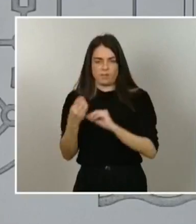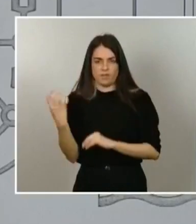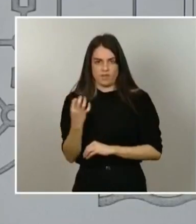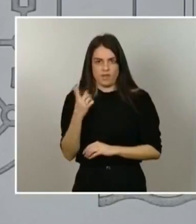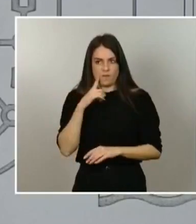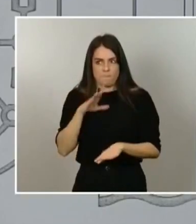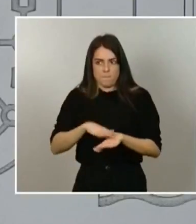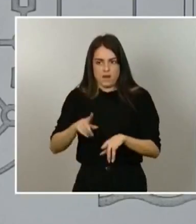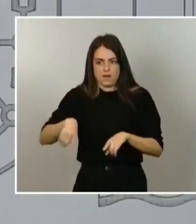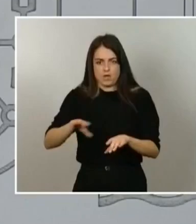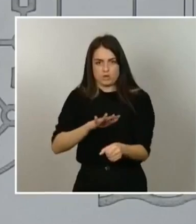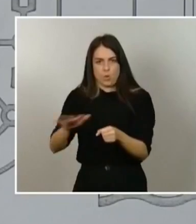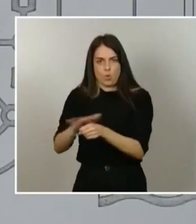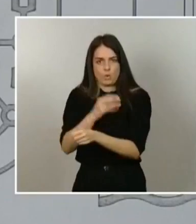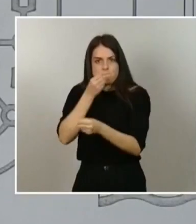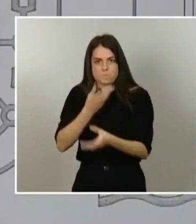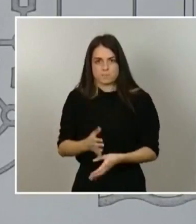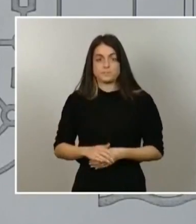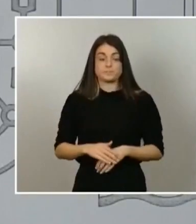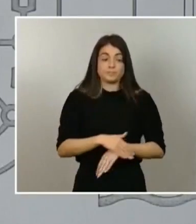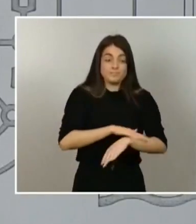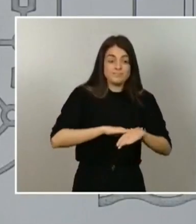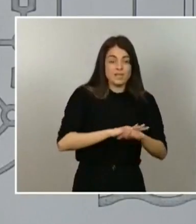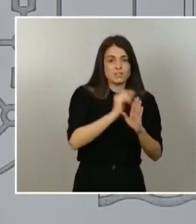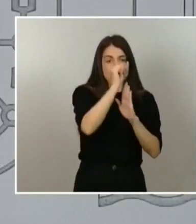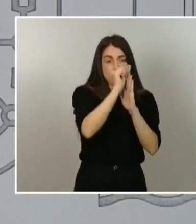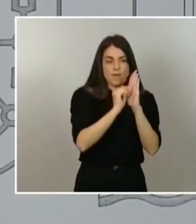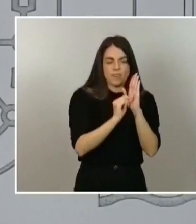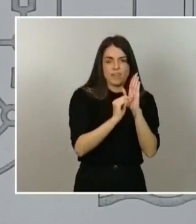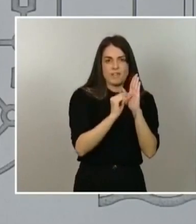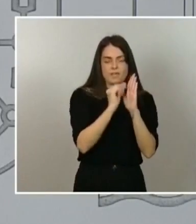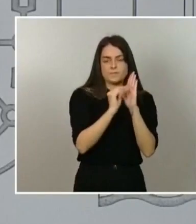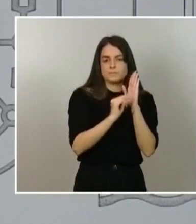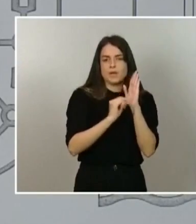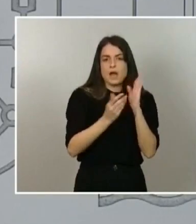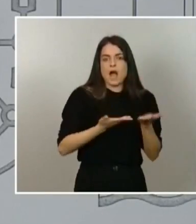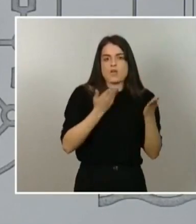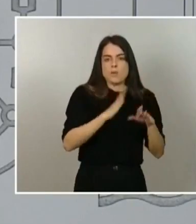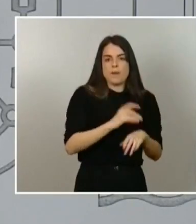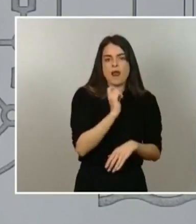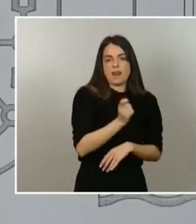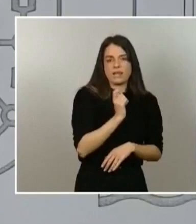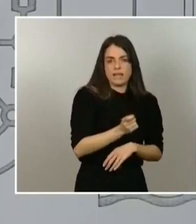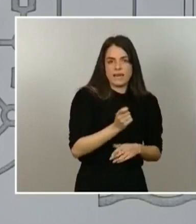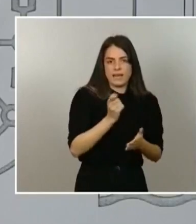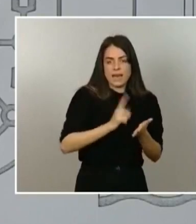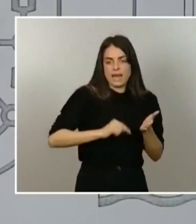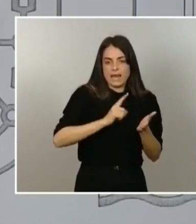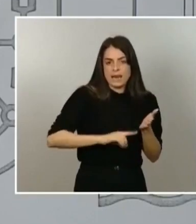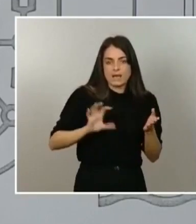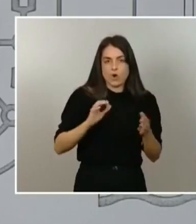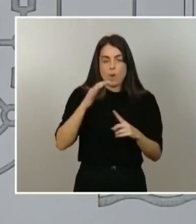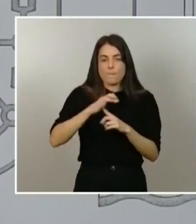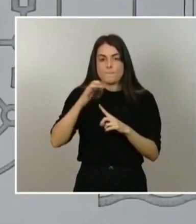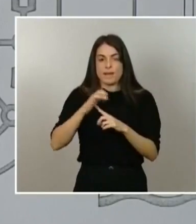trabajado en diferentes medidas desde las ayudas al alquiler desde el impulso a un nuevo parque social de vivienda